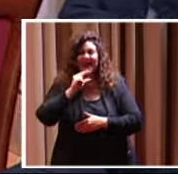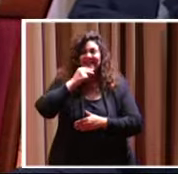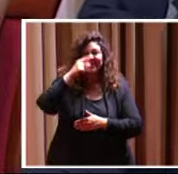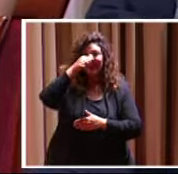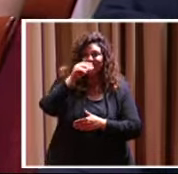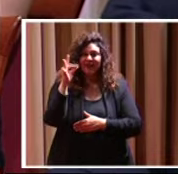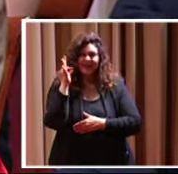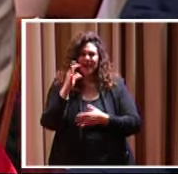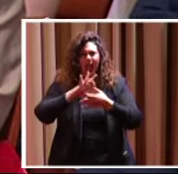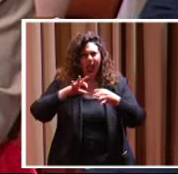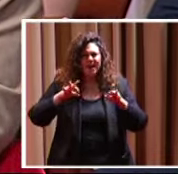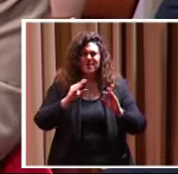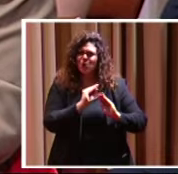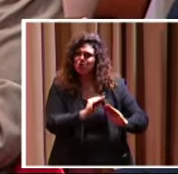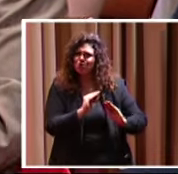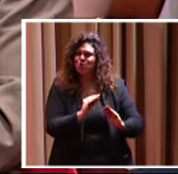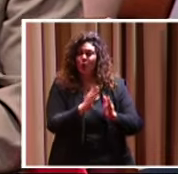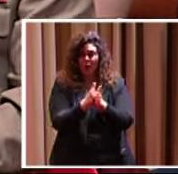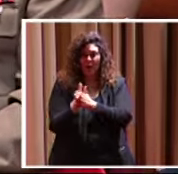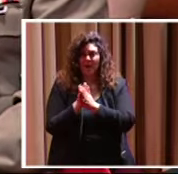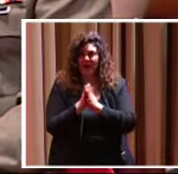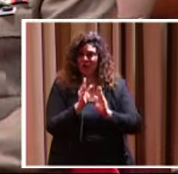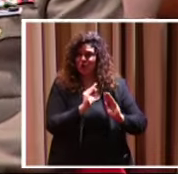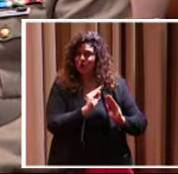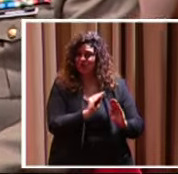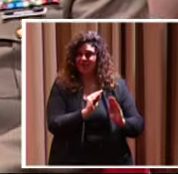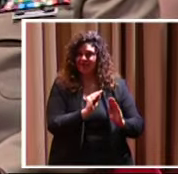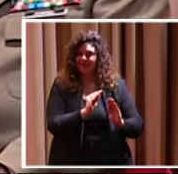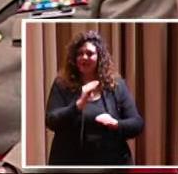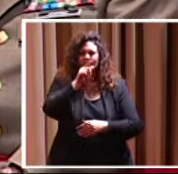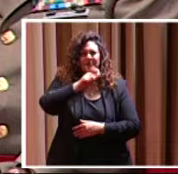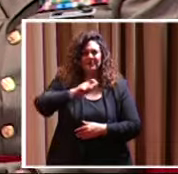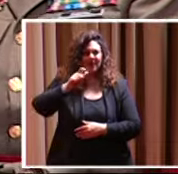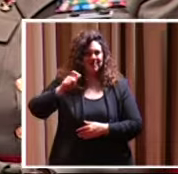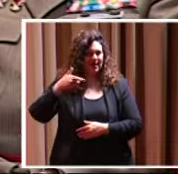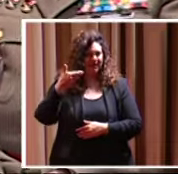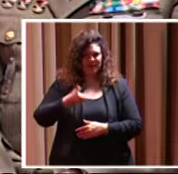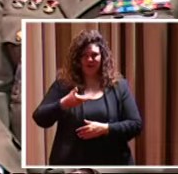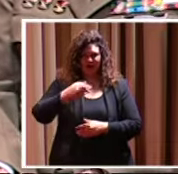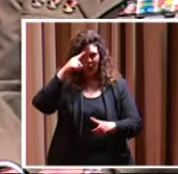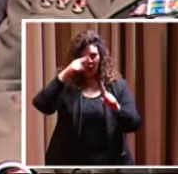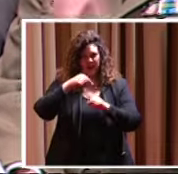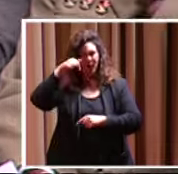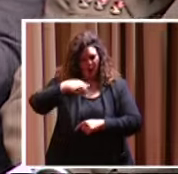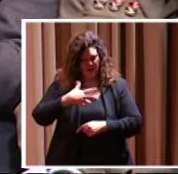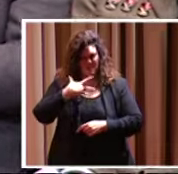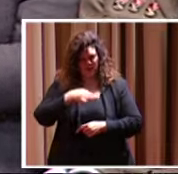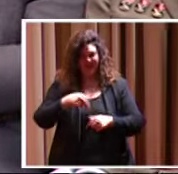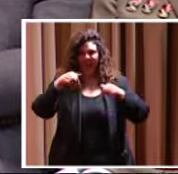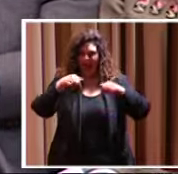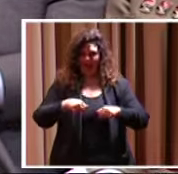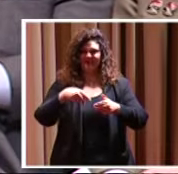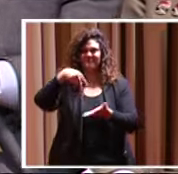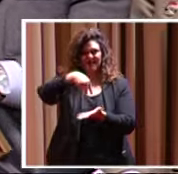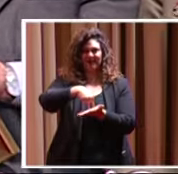nietos, sus amigos, sus compañeros. Personas que han sido fundamentales para que hoy podamos estar aquí y